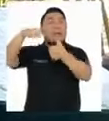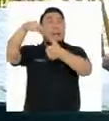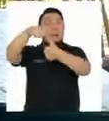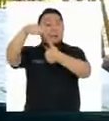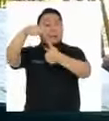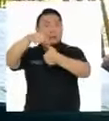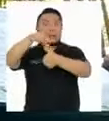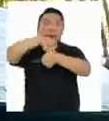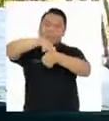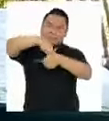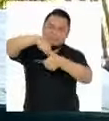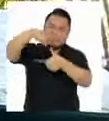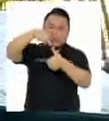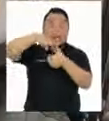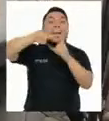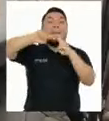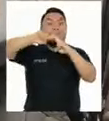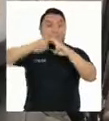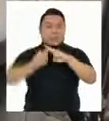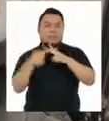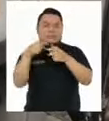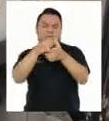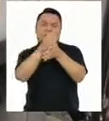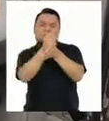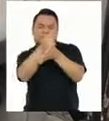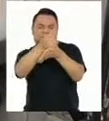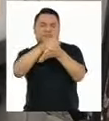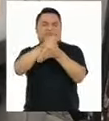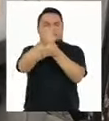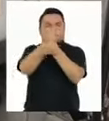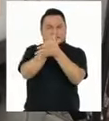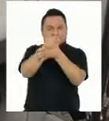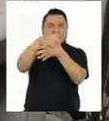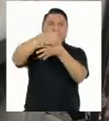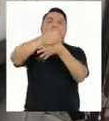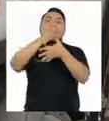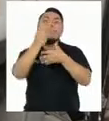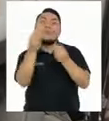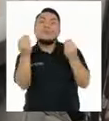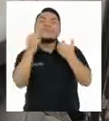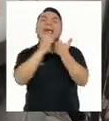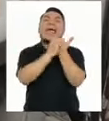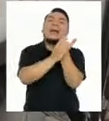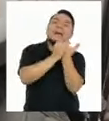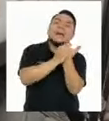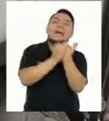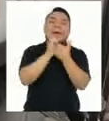Por si voy a empezar, yo te froto con mucho jabón.